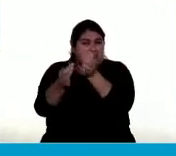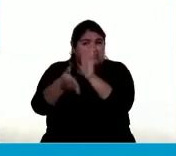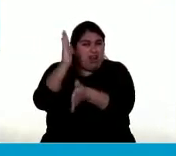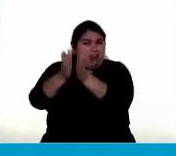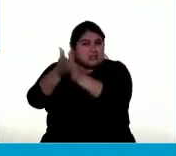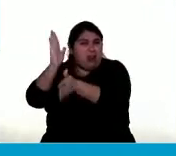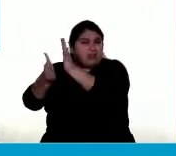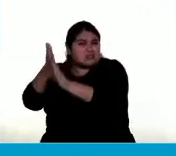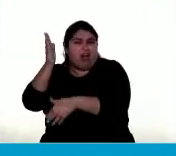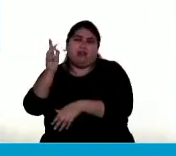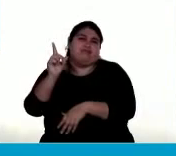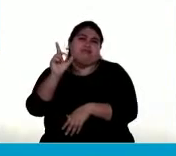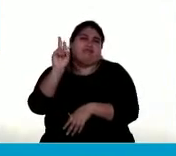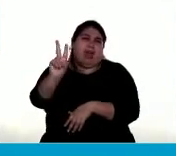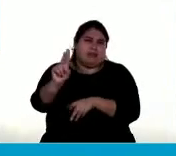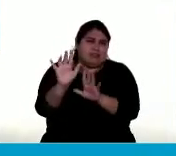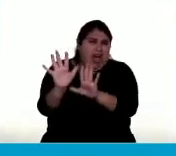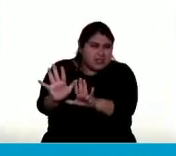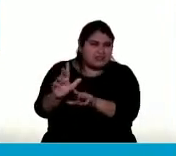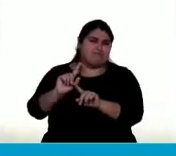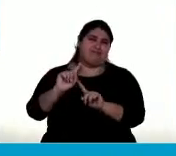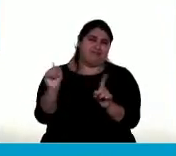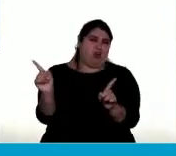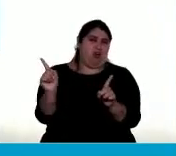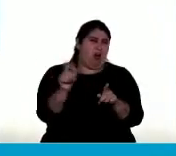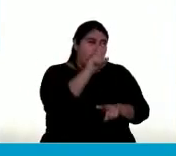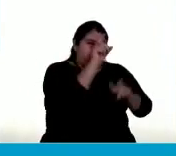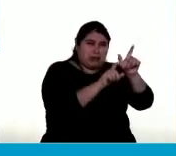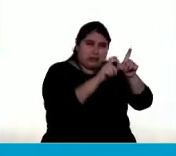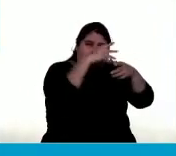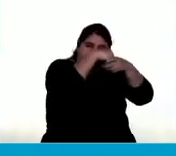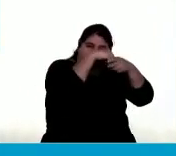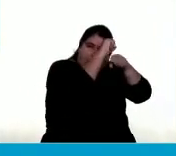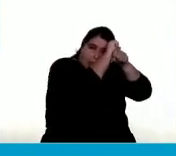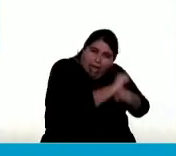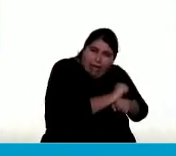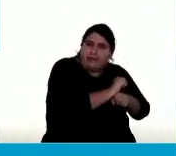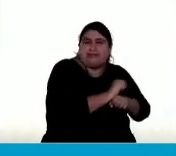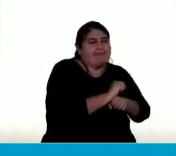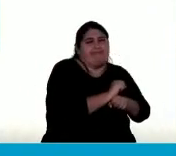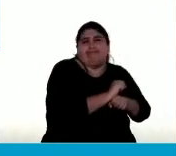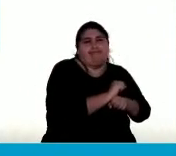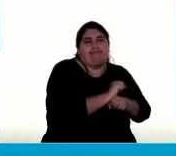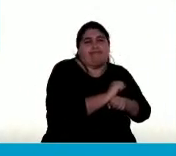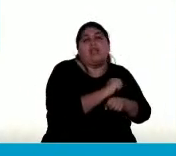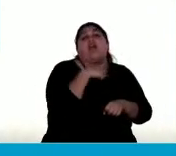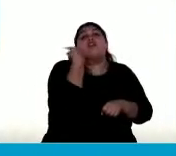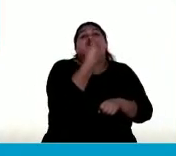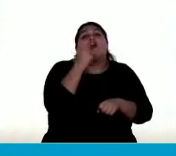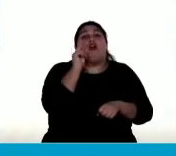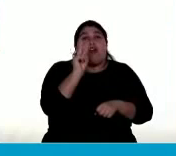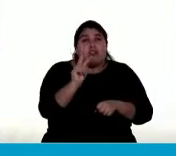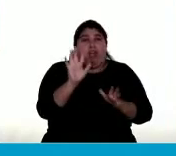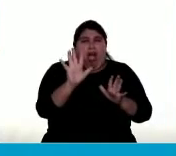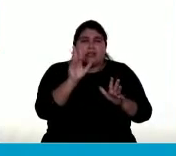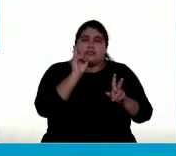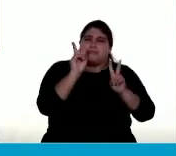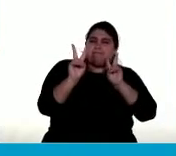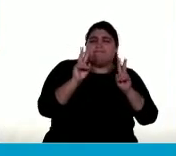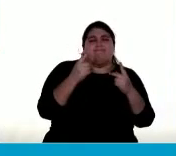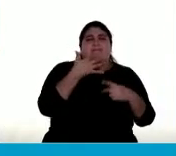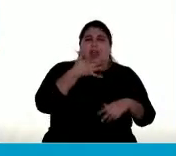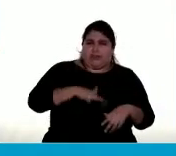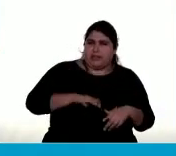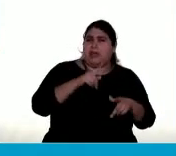calle y los vecinos estén tras las rejas. Nosotros entendemos este estado de excepción, nosotros entendemos